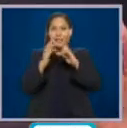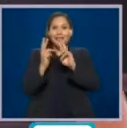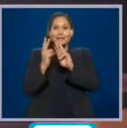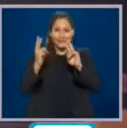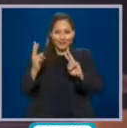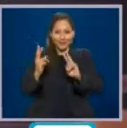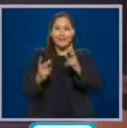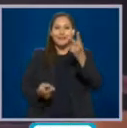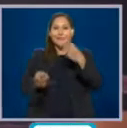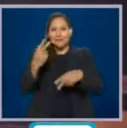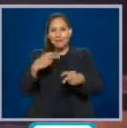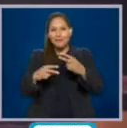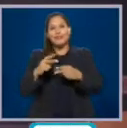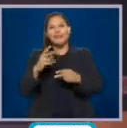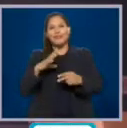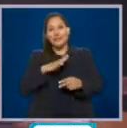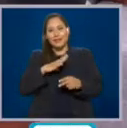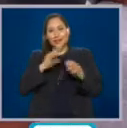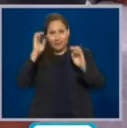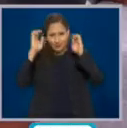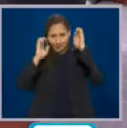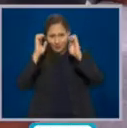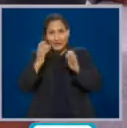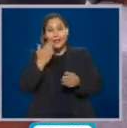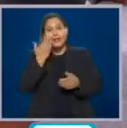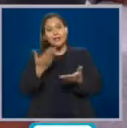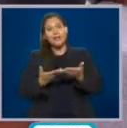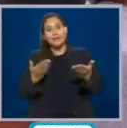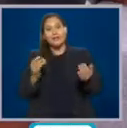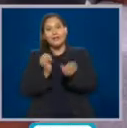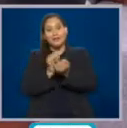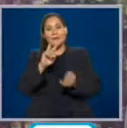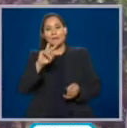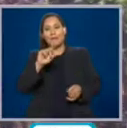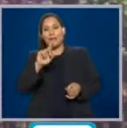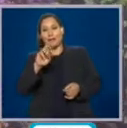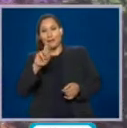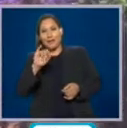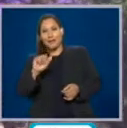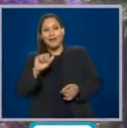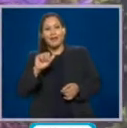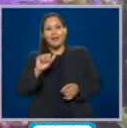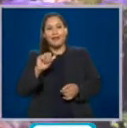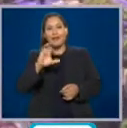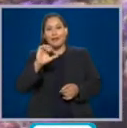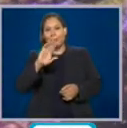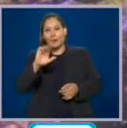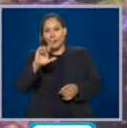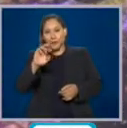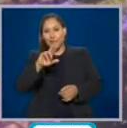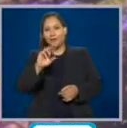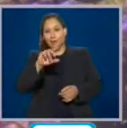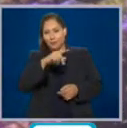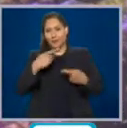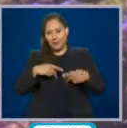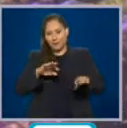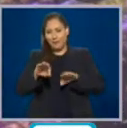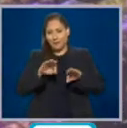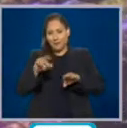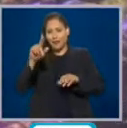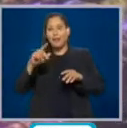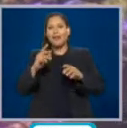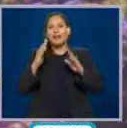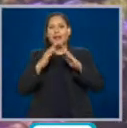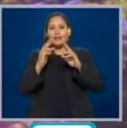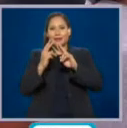bueno, vienes obviamente a hacer esta exposición. Y quiero presentar, por supuesto, a Valeria Caballero, que ella es del equipo de Casa Vecina y que están trabajando en conjunto.